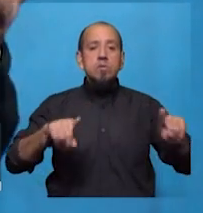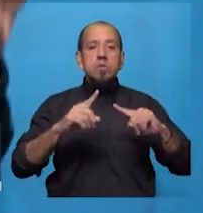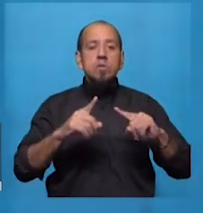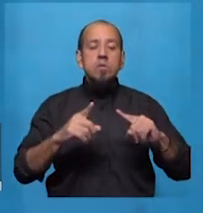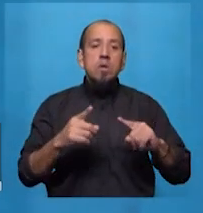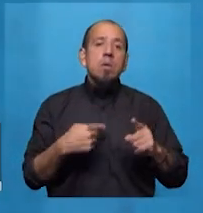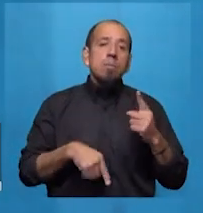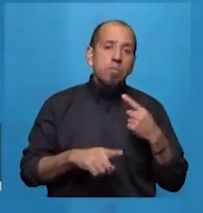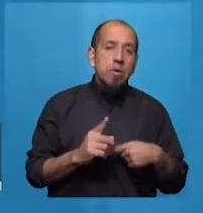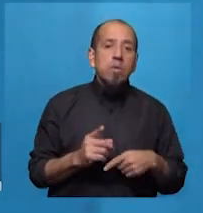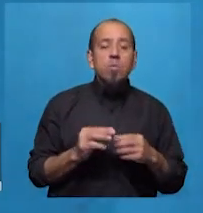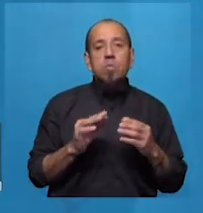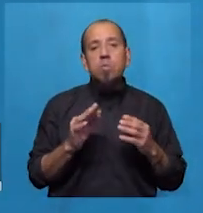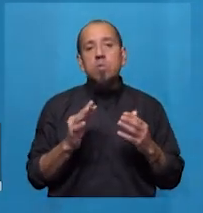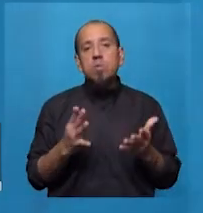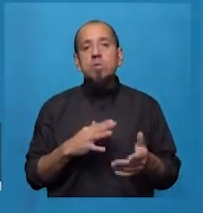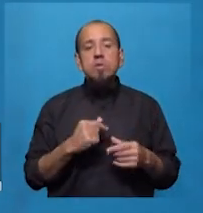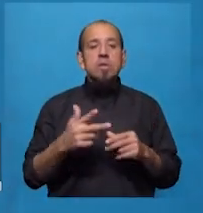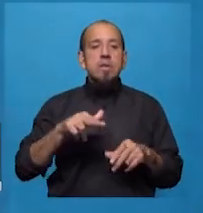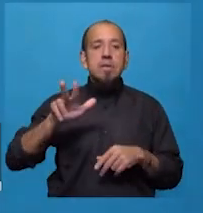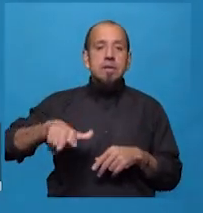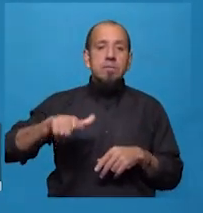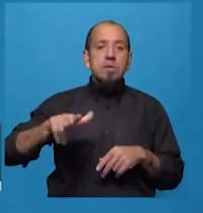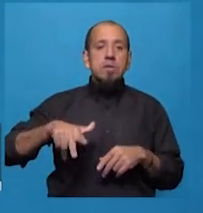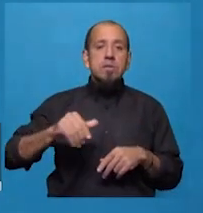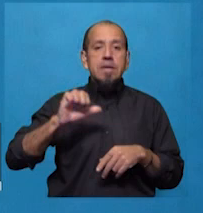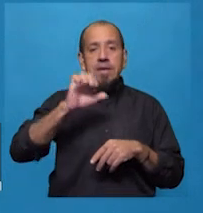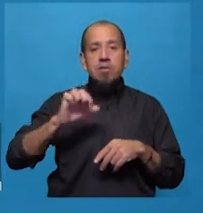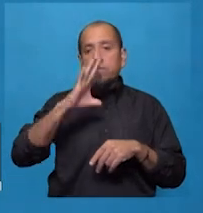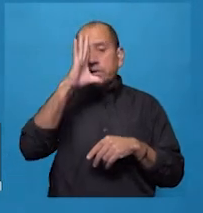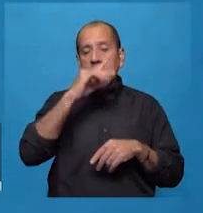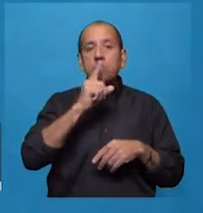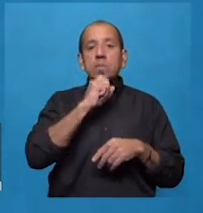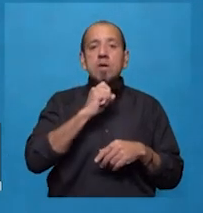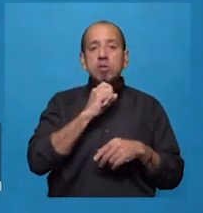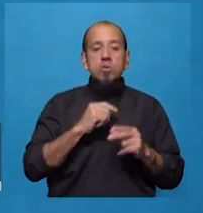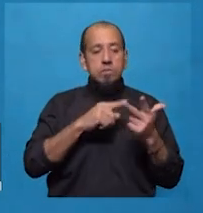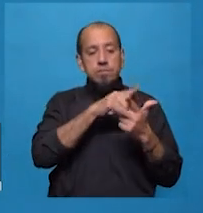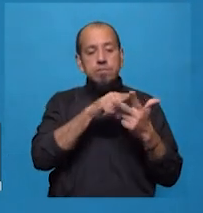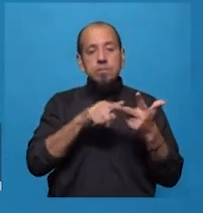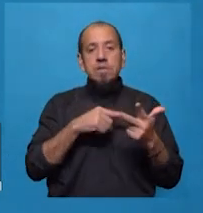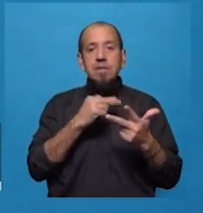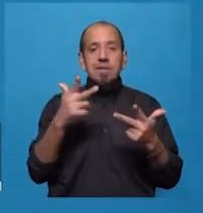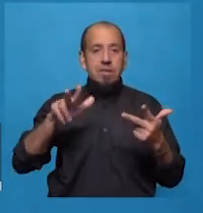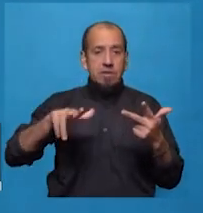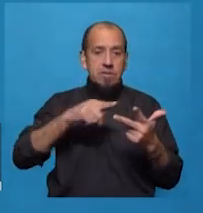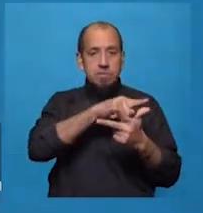Ahora cuando nos trasladamos al primer trimestre de este año que son los últimos datos nosotros vemos que las tendencias